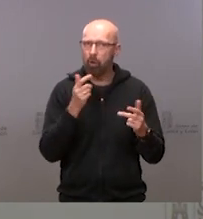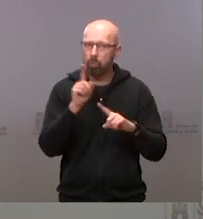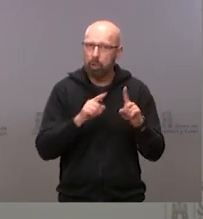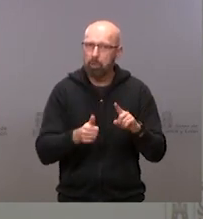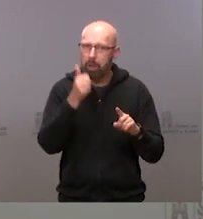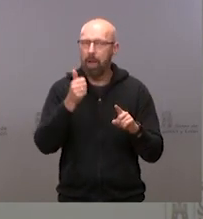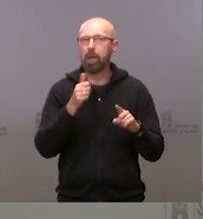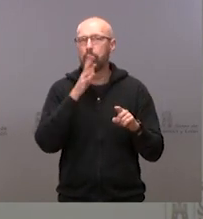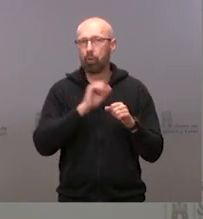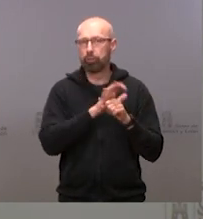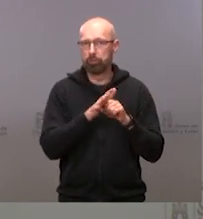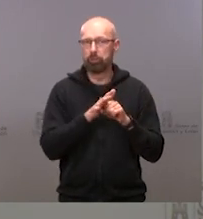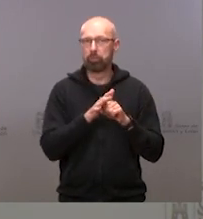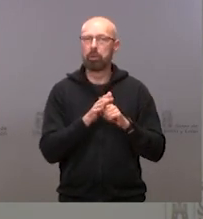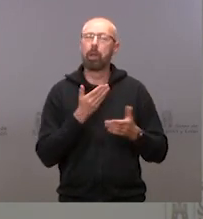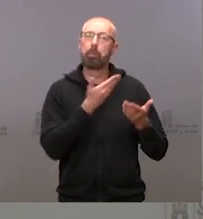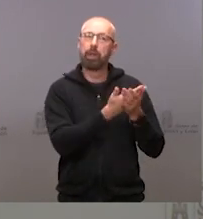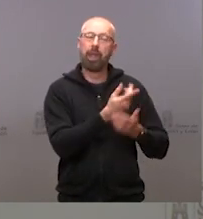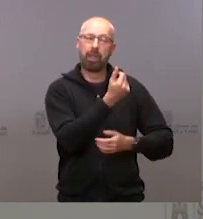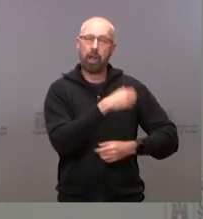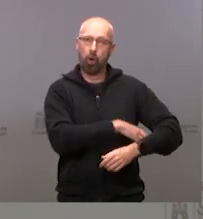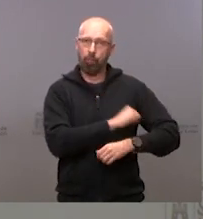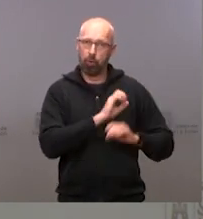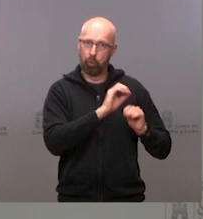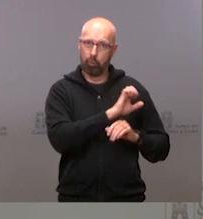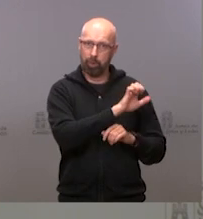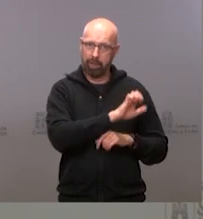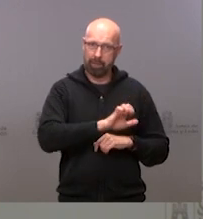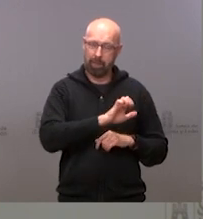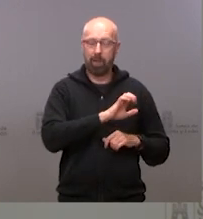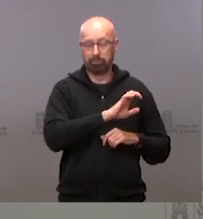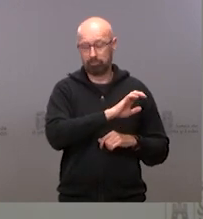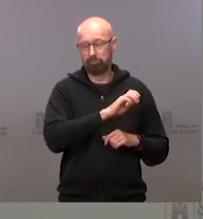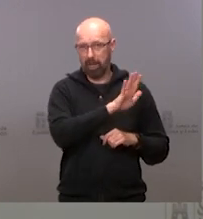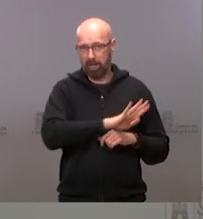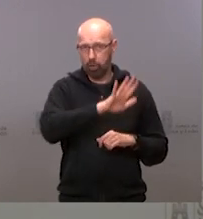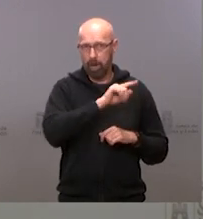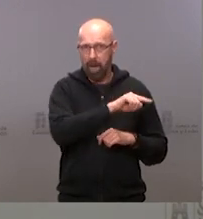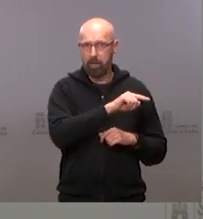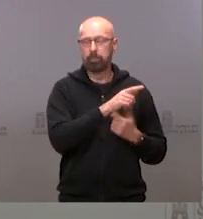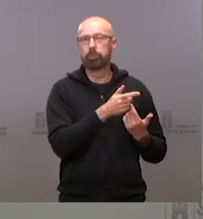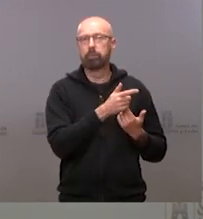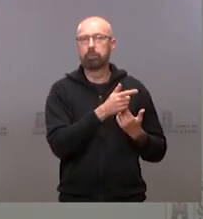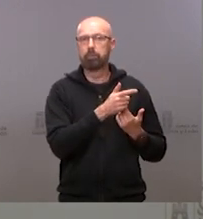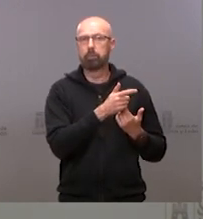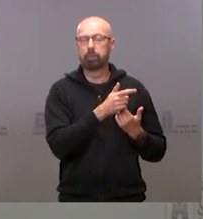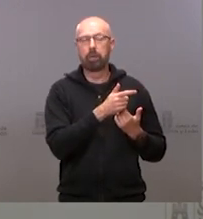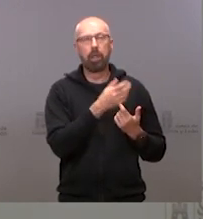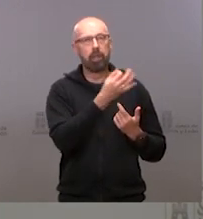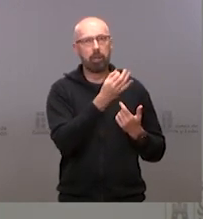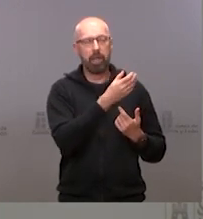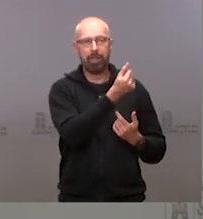fondo estatal no ejecutados vuelvan no vuelvan a poner o mejor dicho vuelvan a ponerse a disposición